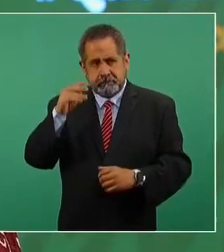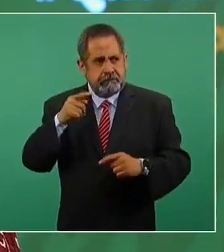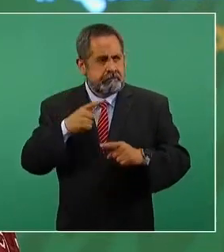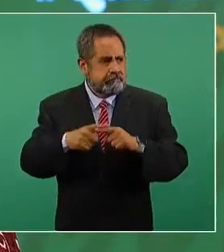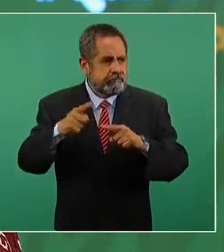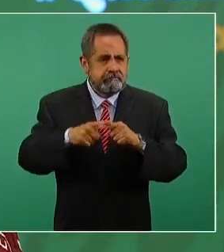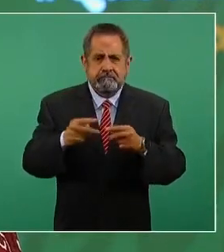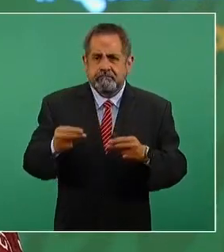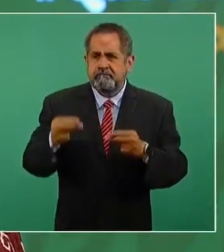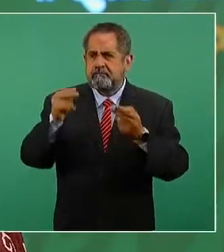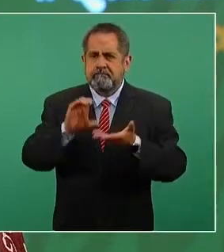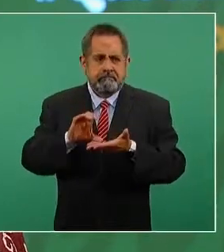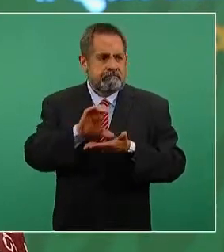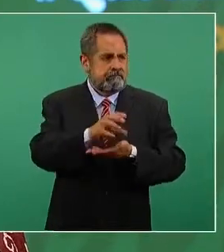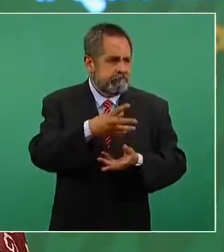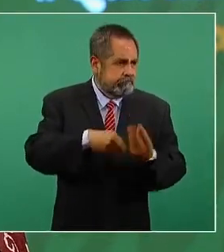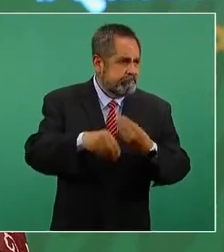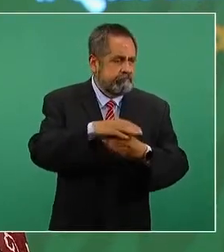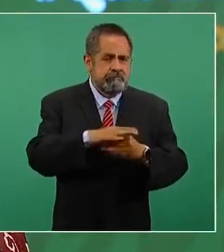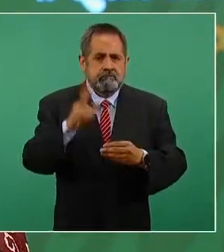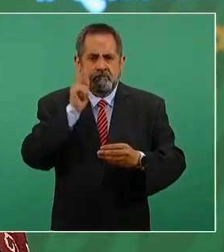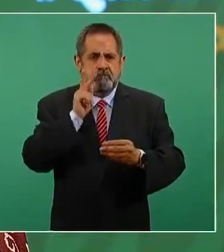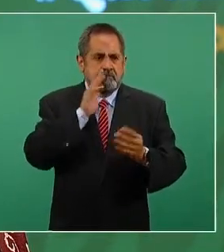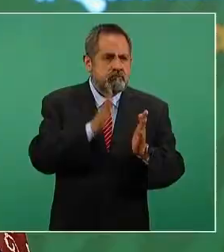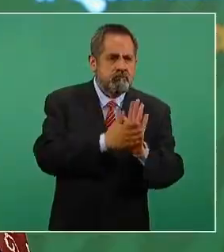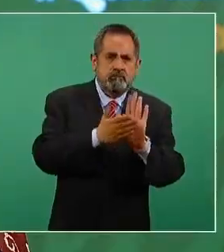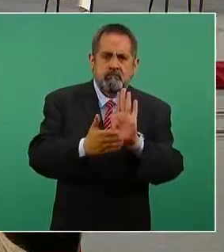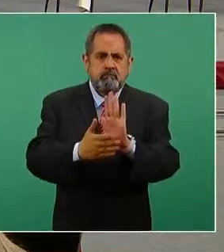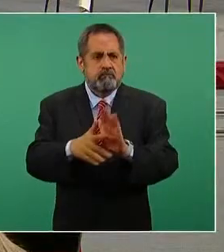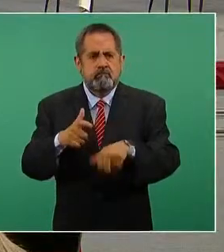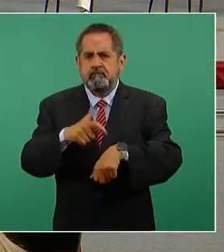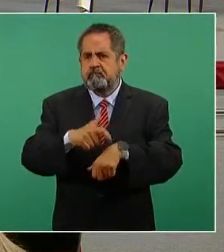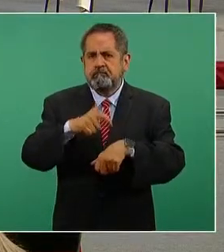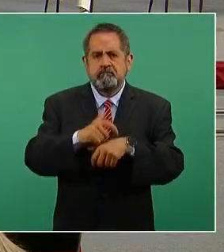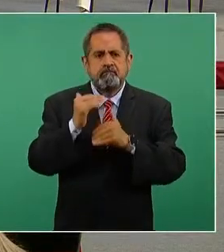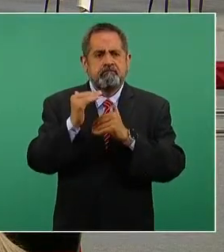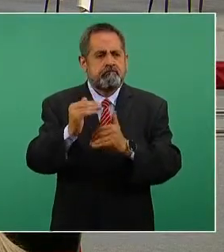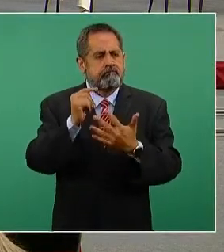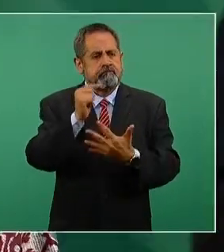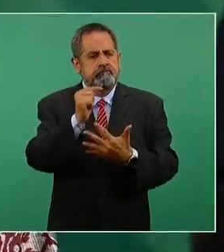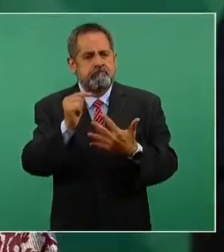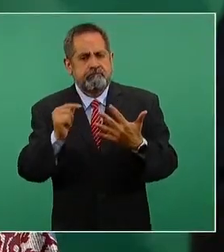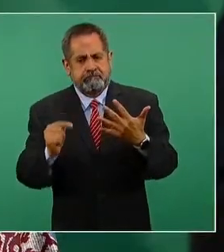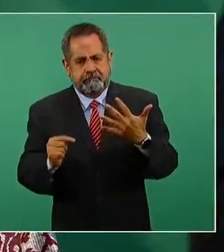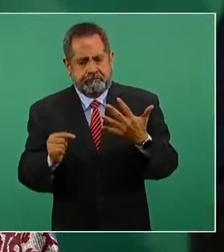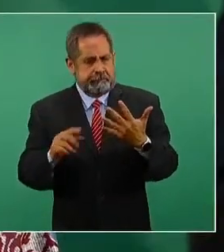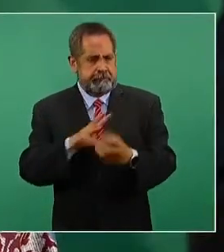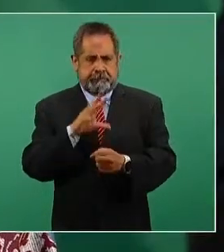inversiones, rendición de cuentas, marcos de tiempo.